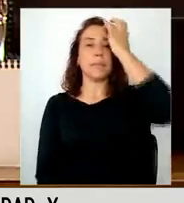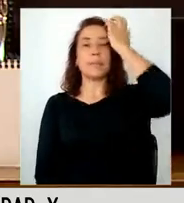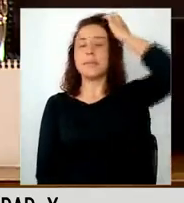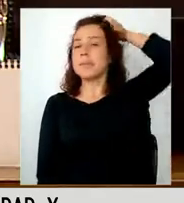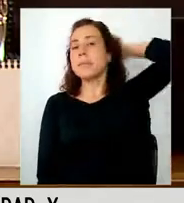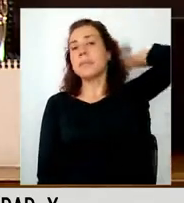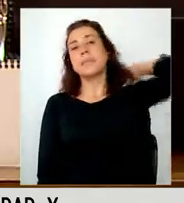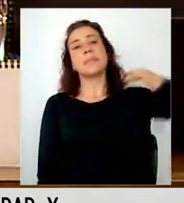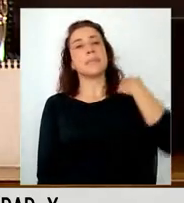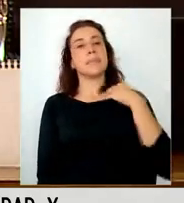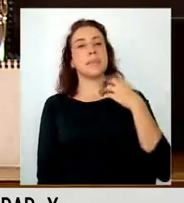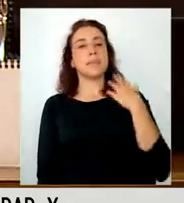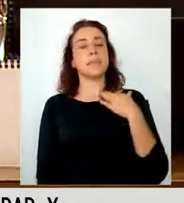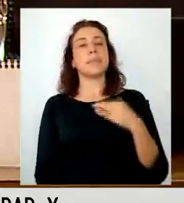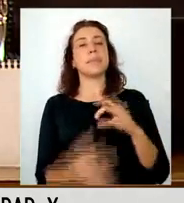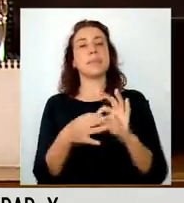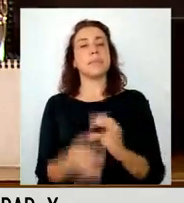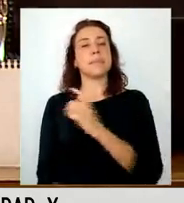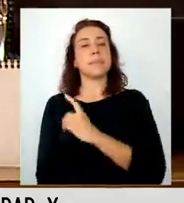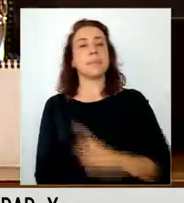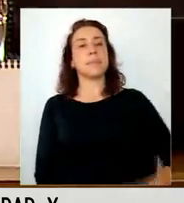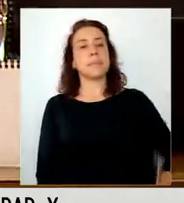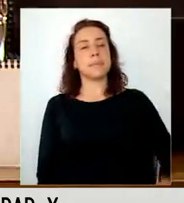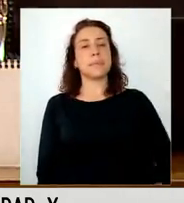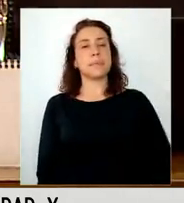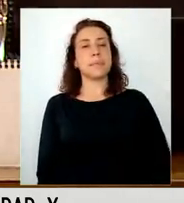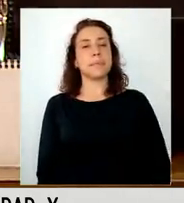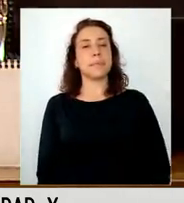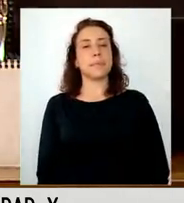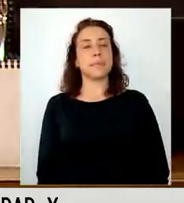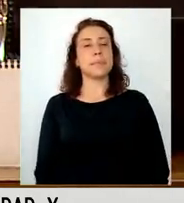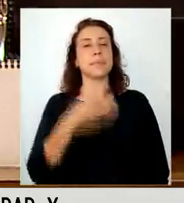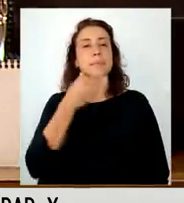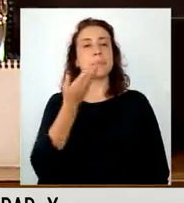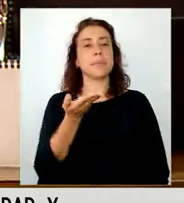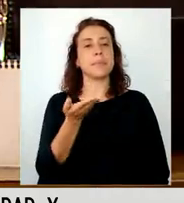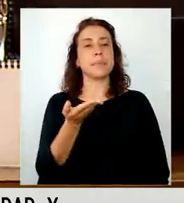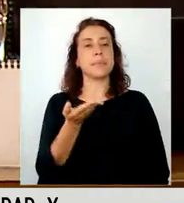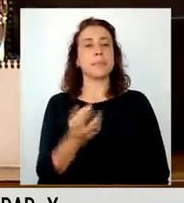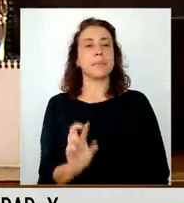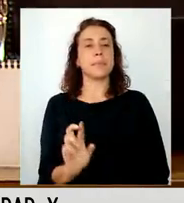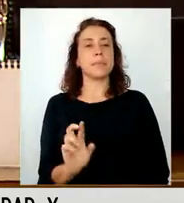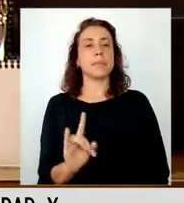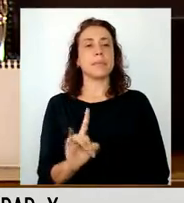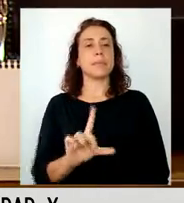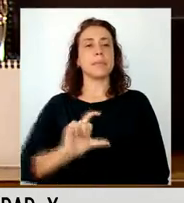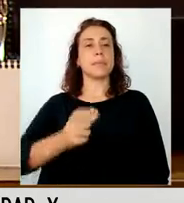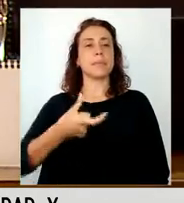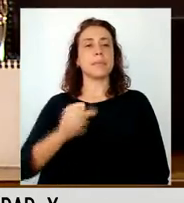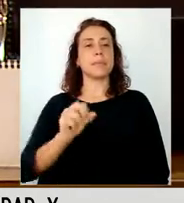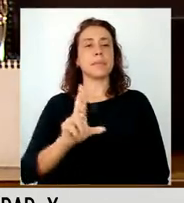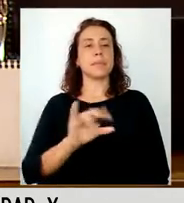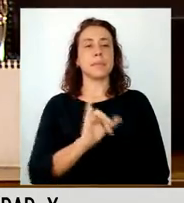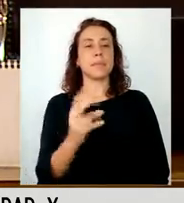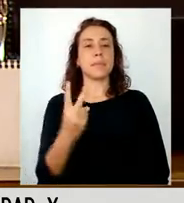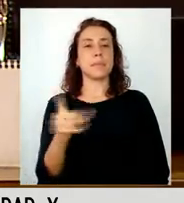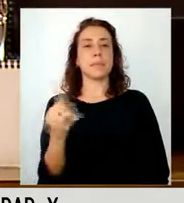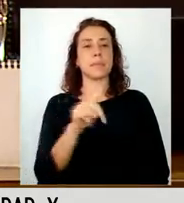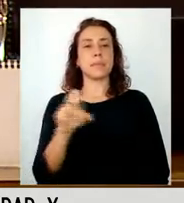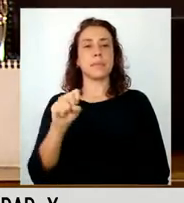Gracias diputado berger a continuación Le ofrezco la palabra al diputado Francisco pulgar se prepara Luis Sánchez